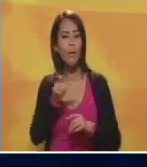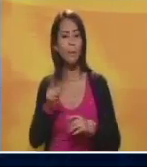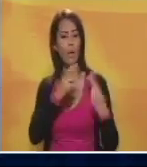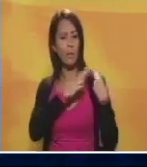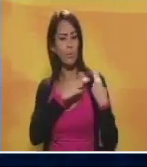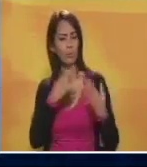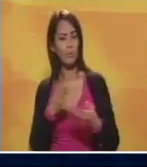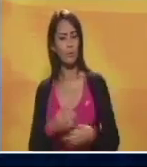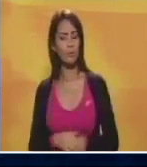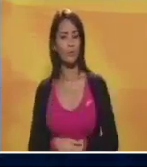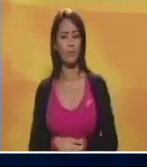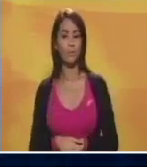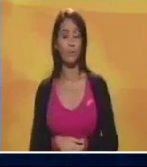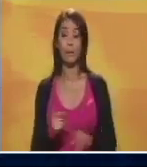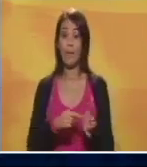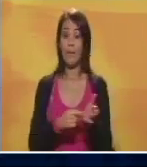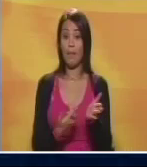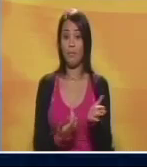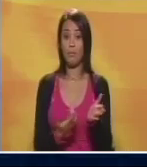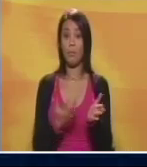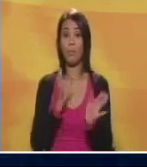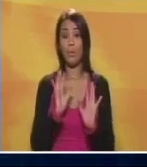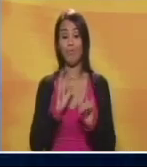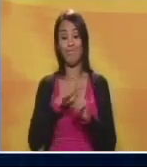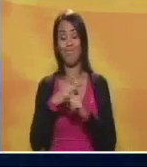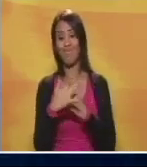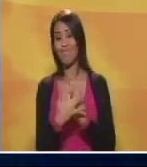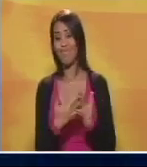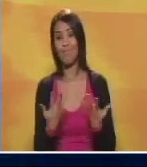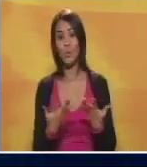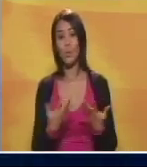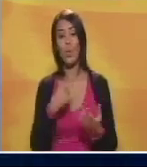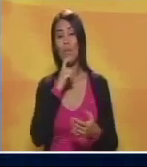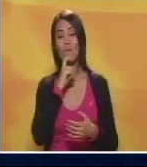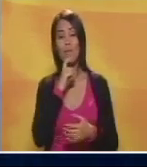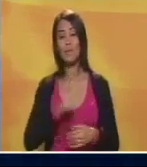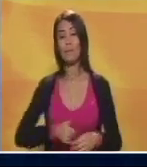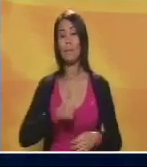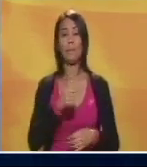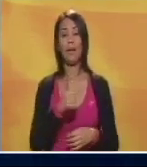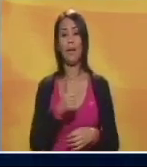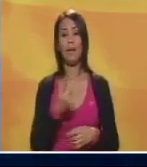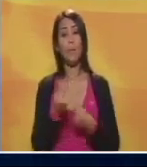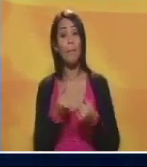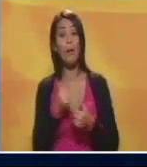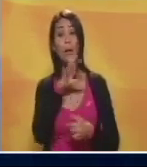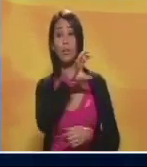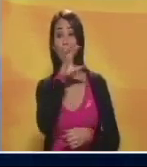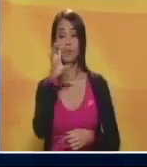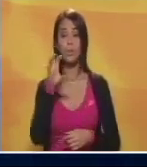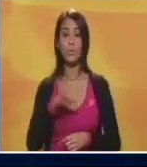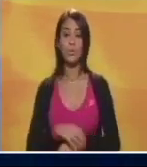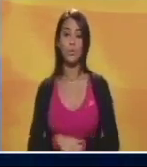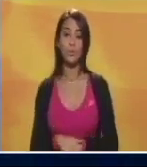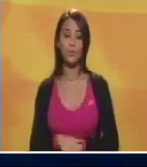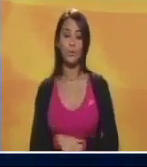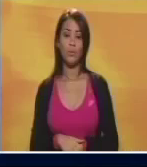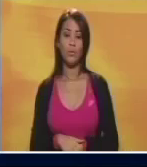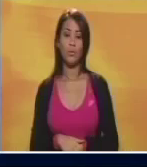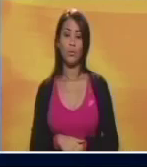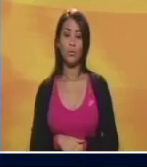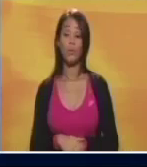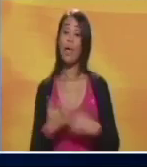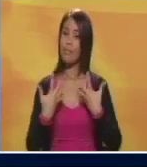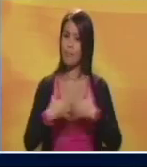la gente a quien le debe, bueno, la situación puede agravarse porque Venezuela tiene activos en el exterior, tiene una gran refinería o